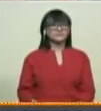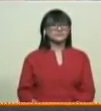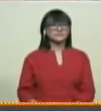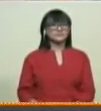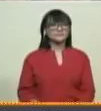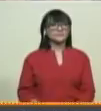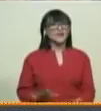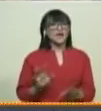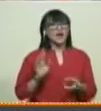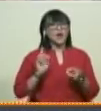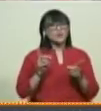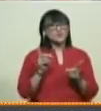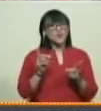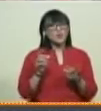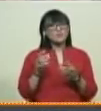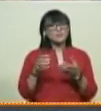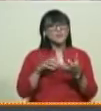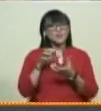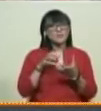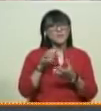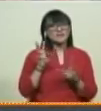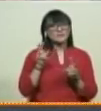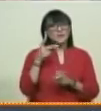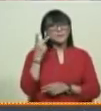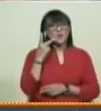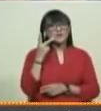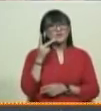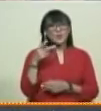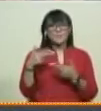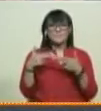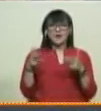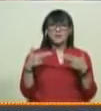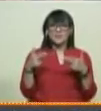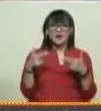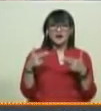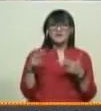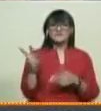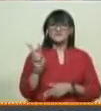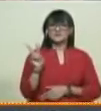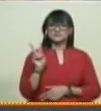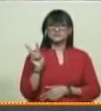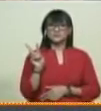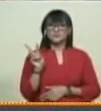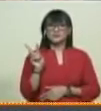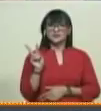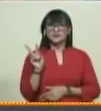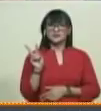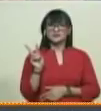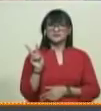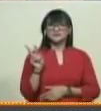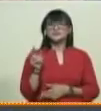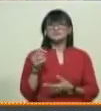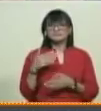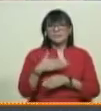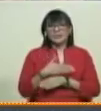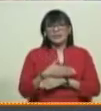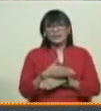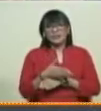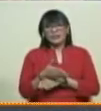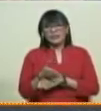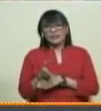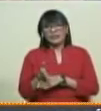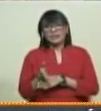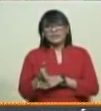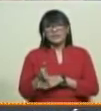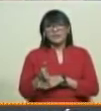carácter político entre Panamá y Venezuela ha causado la demora de la